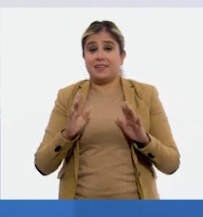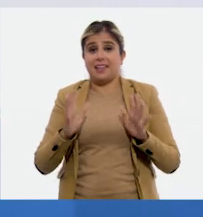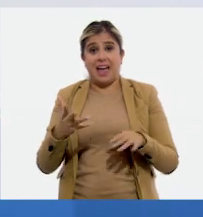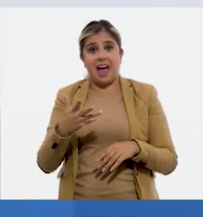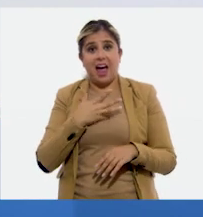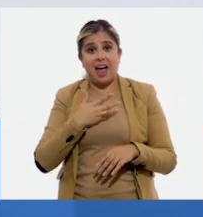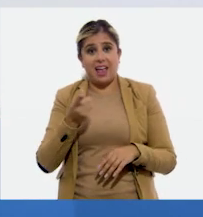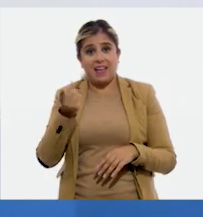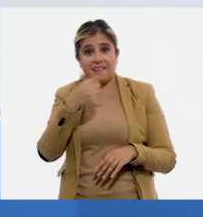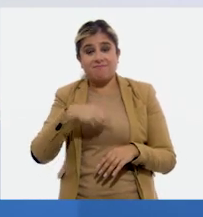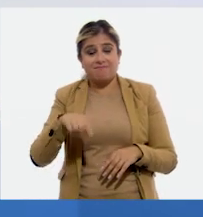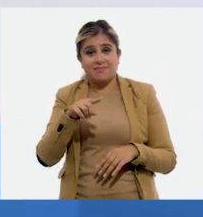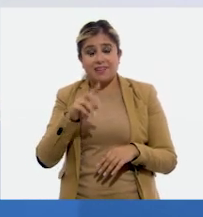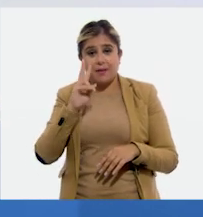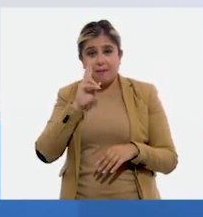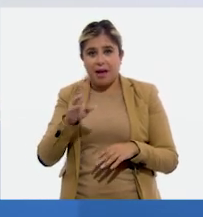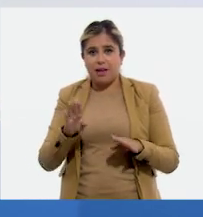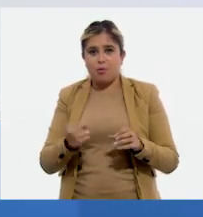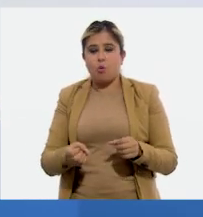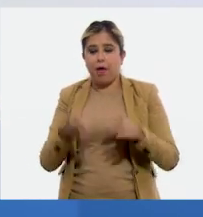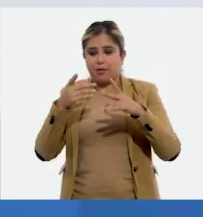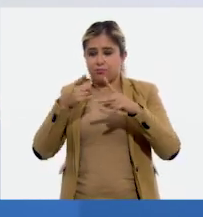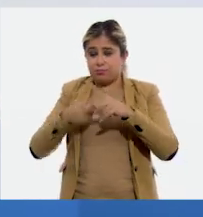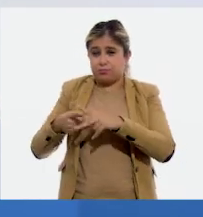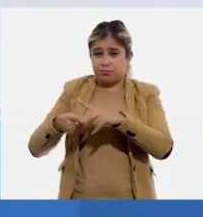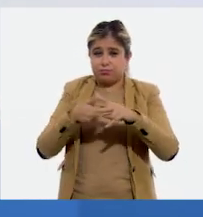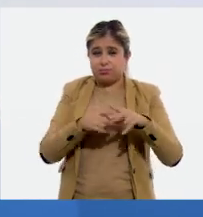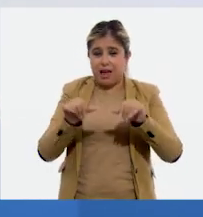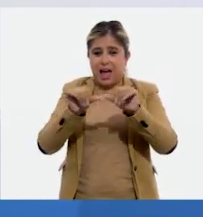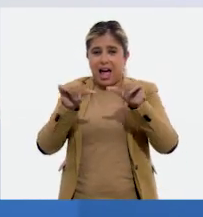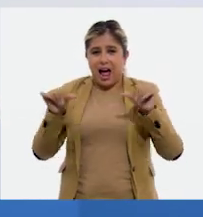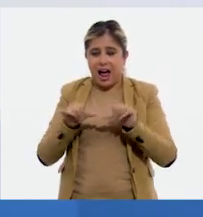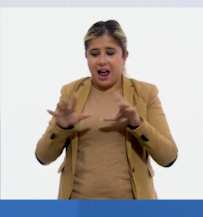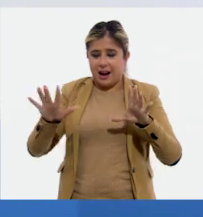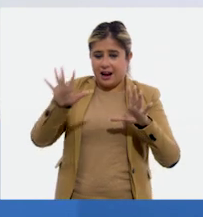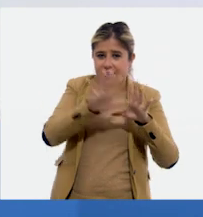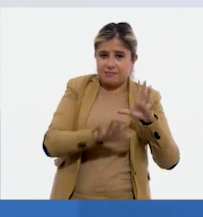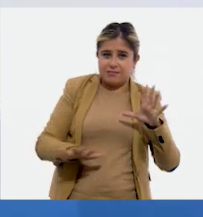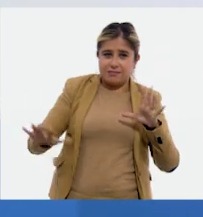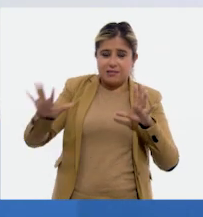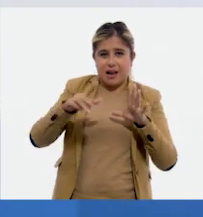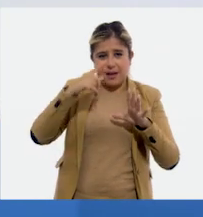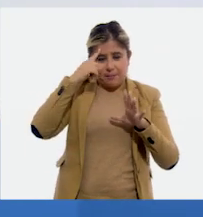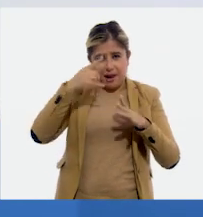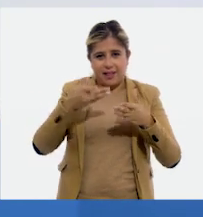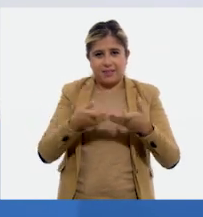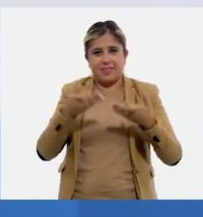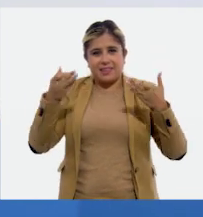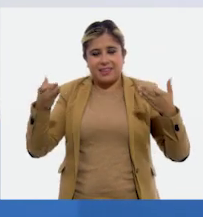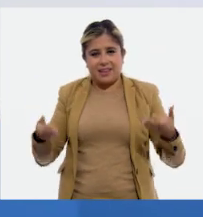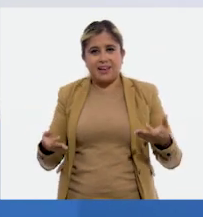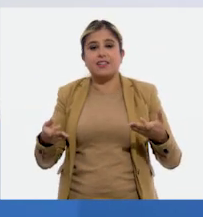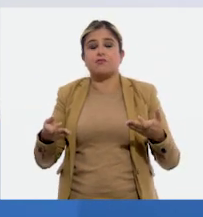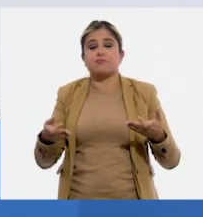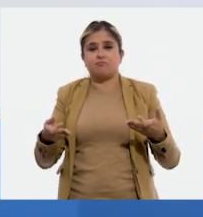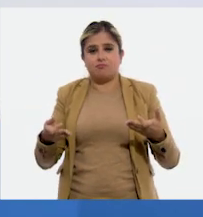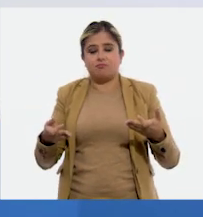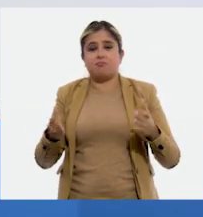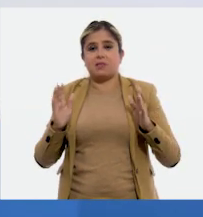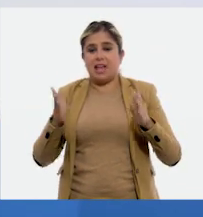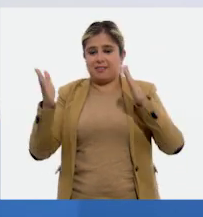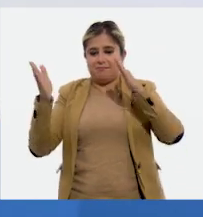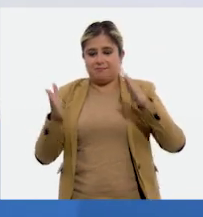obtuvimos el área del terreno A usando la fórmula para calcular el área del romboide,